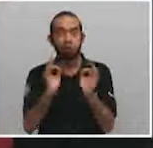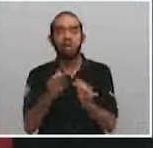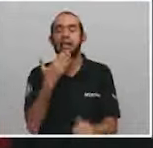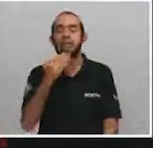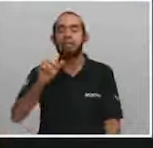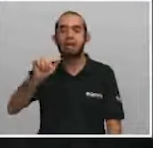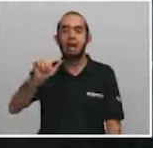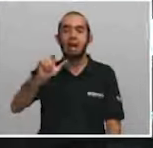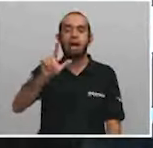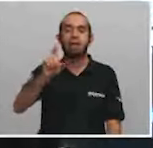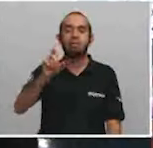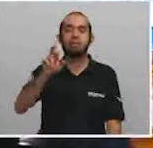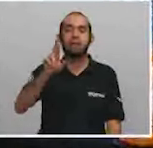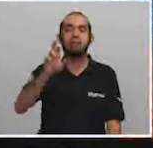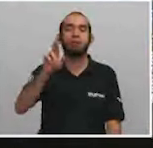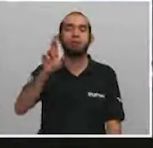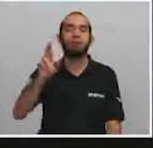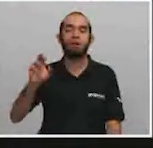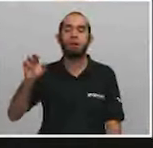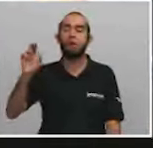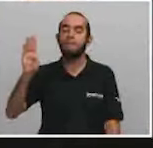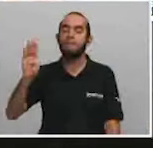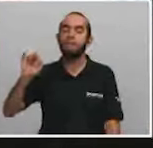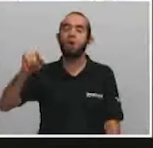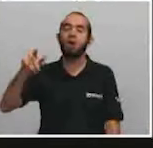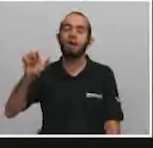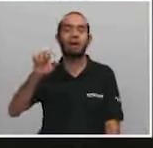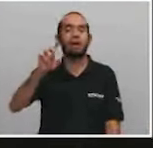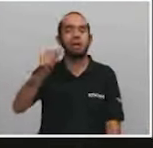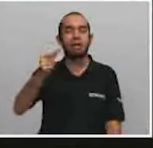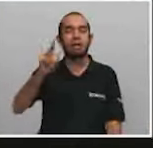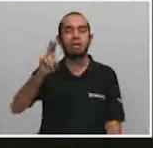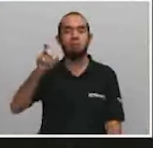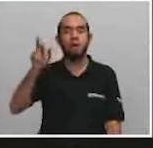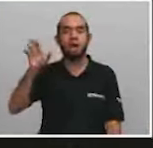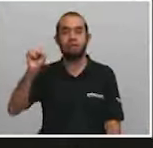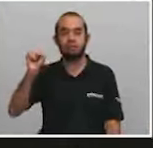Alexander Borges Guimaraes. Y ahorita me la como después de hacerle la pregunta.